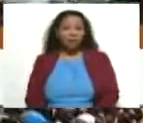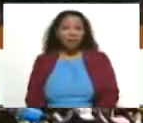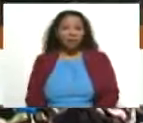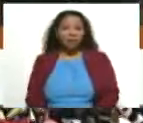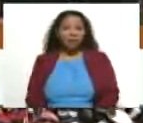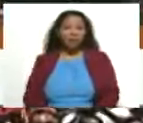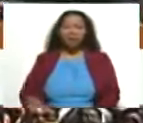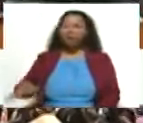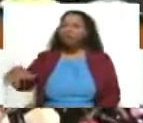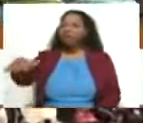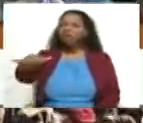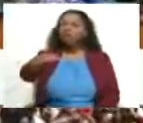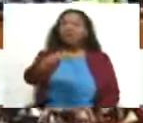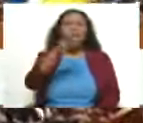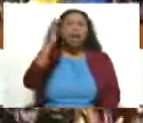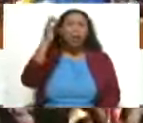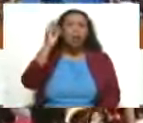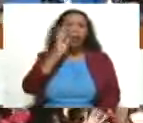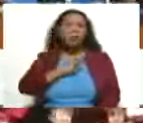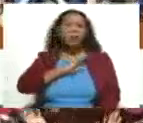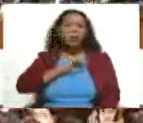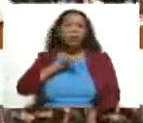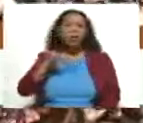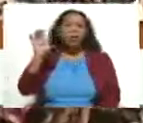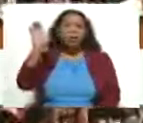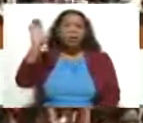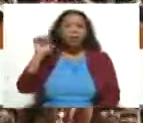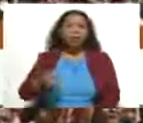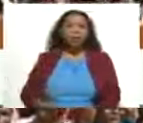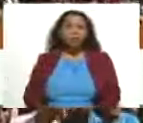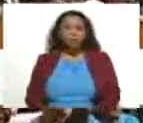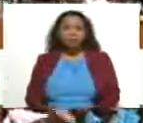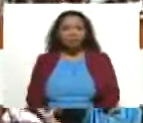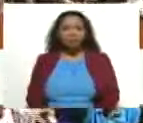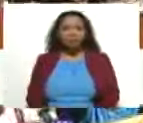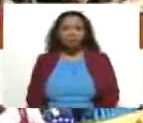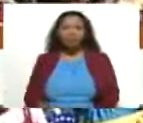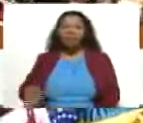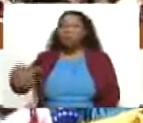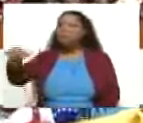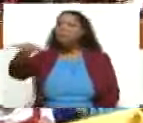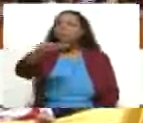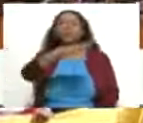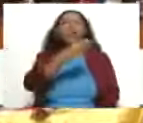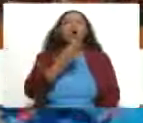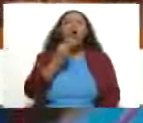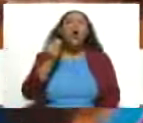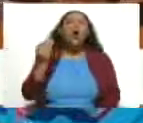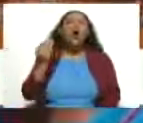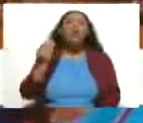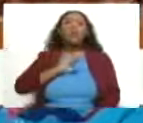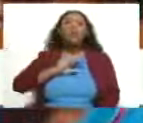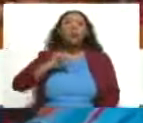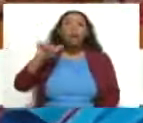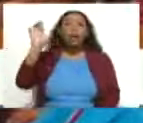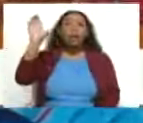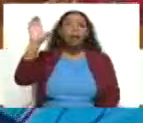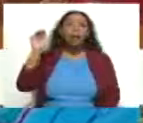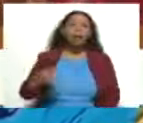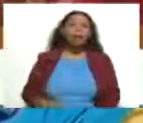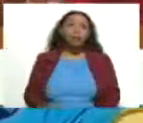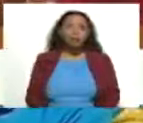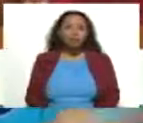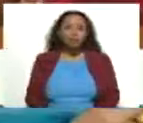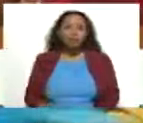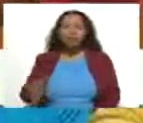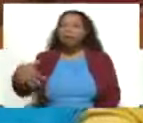¿Dónde están las mujeres patriotas? ¿Dónde está la juventud patriota? ¿Y